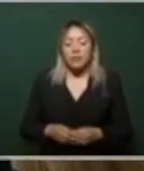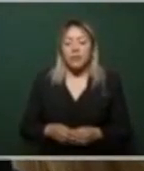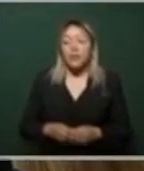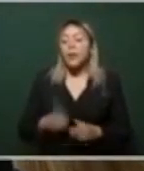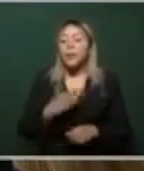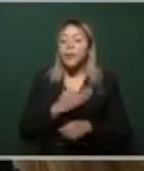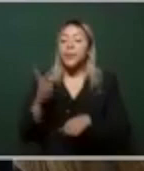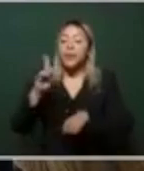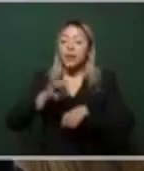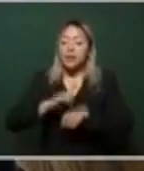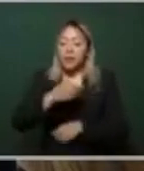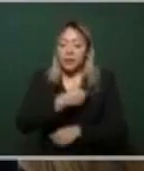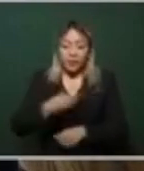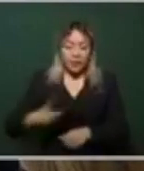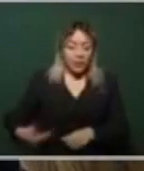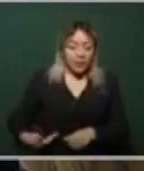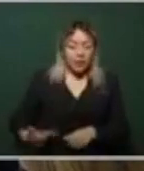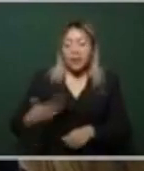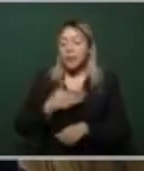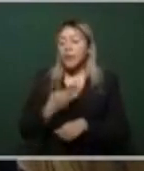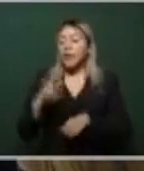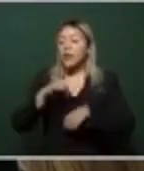Buenos días, presidente. Buenos días, secretarios.